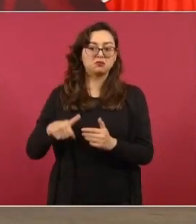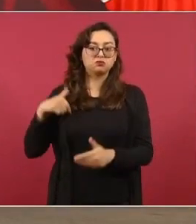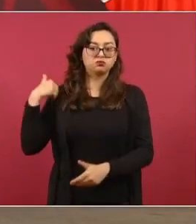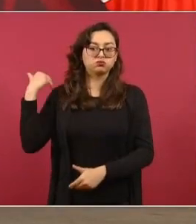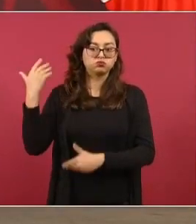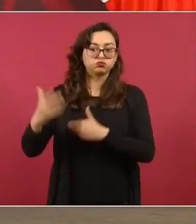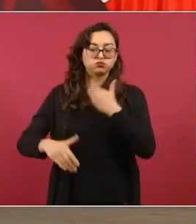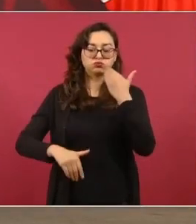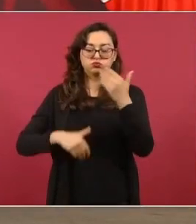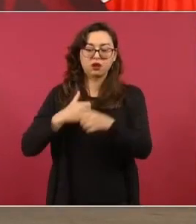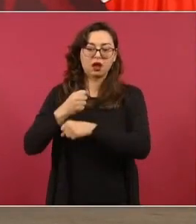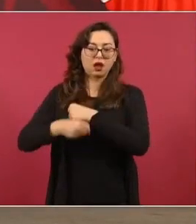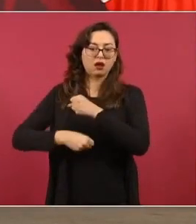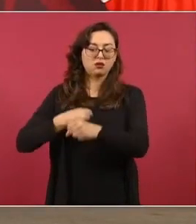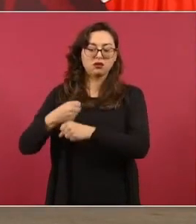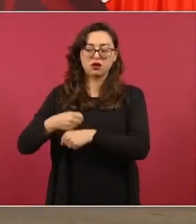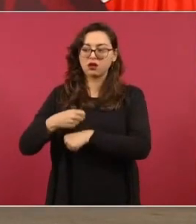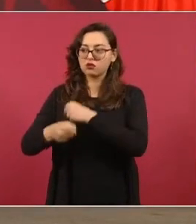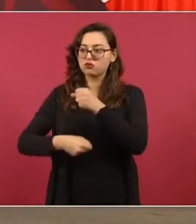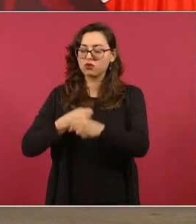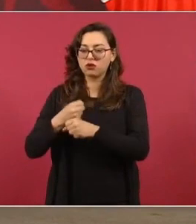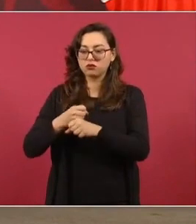Son las zonas más bellas.